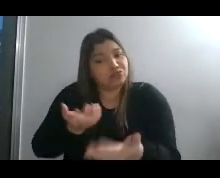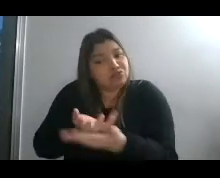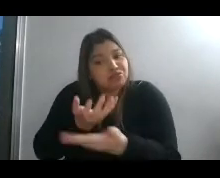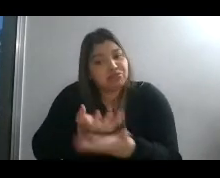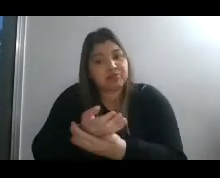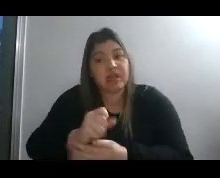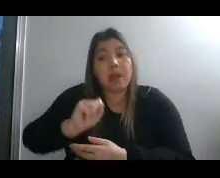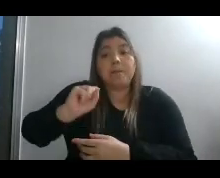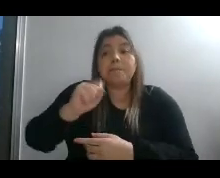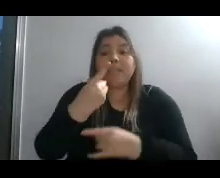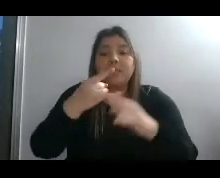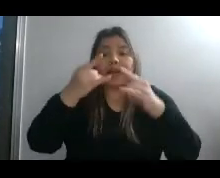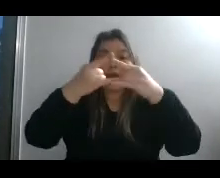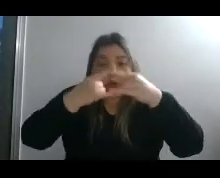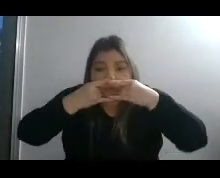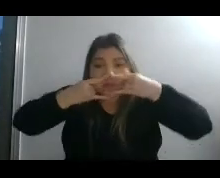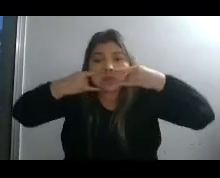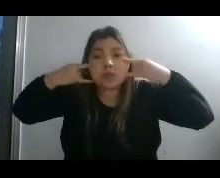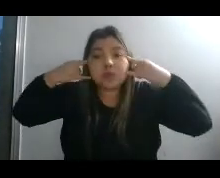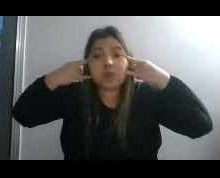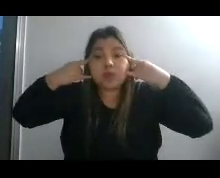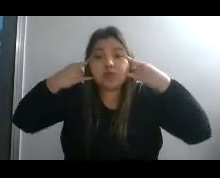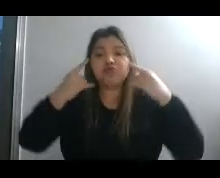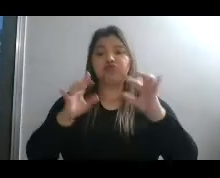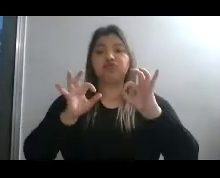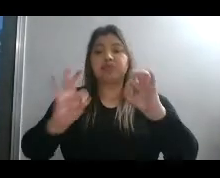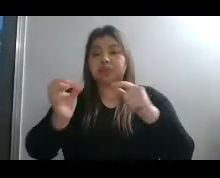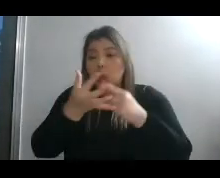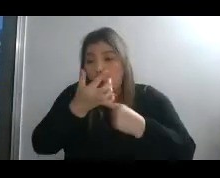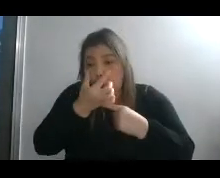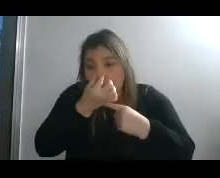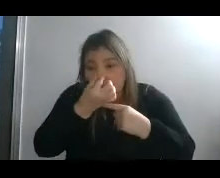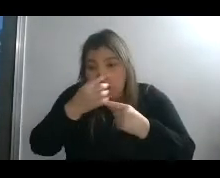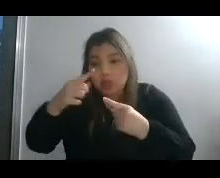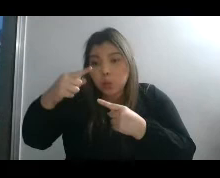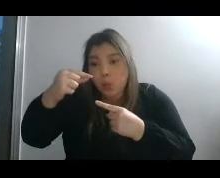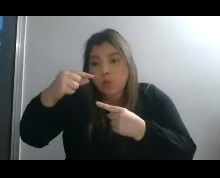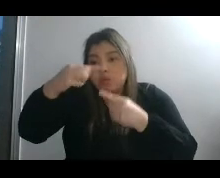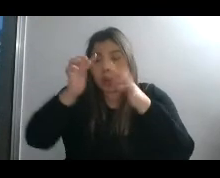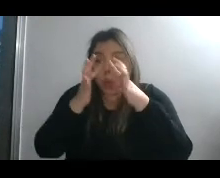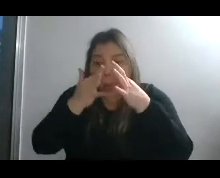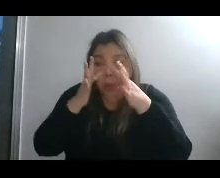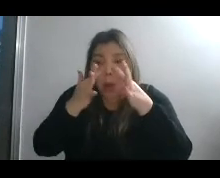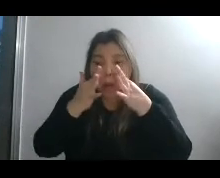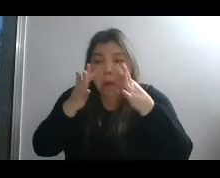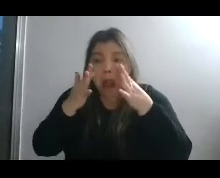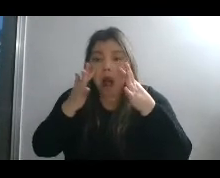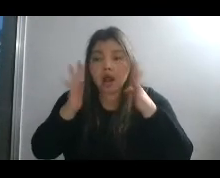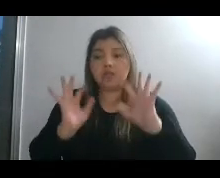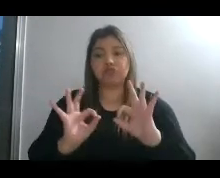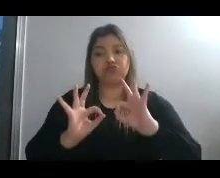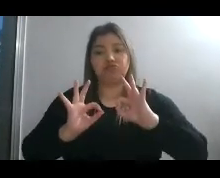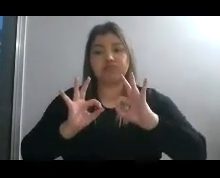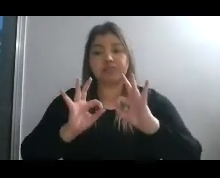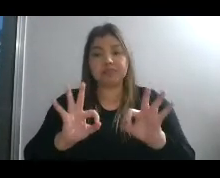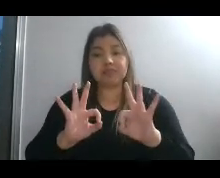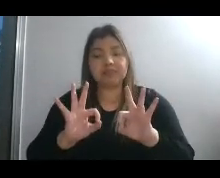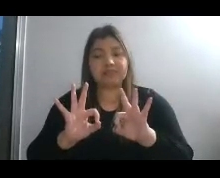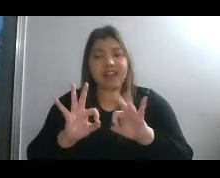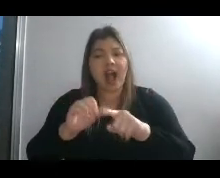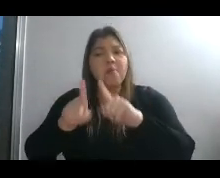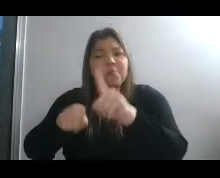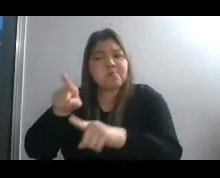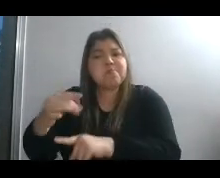¿cierto? Ajustensela bien, si tiene ajuste del clip nasal, entonces ajustenle bien el clip nasal. Hay algunos videitos en donde